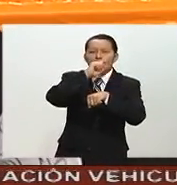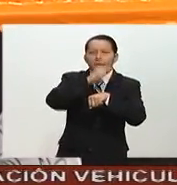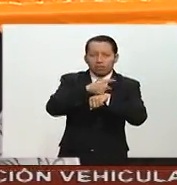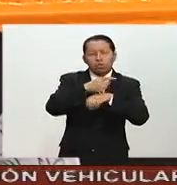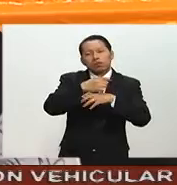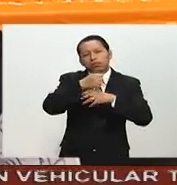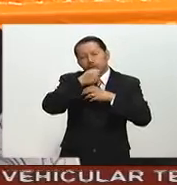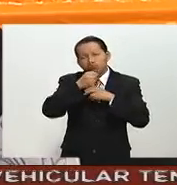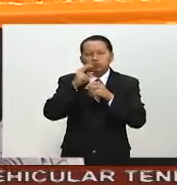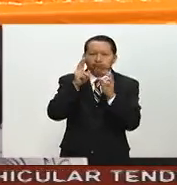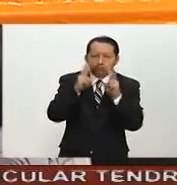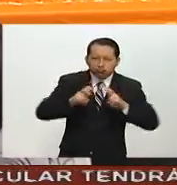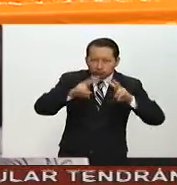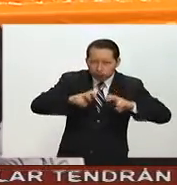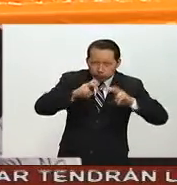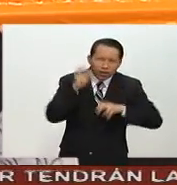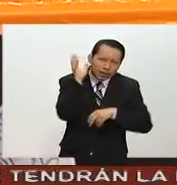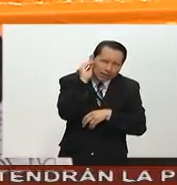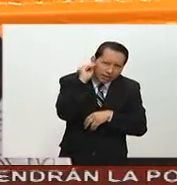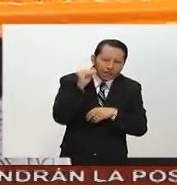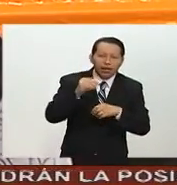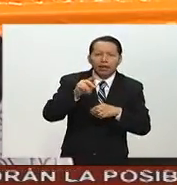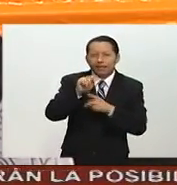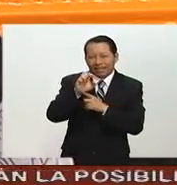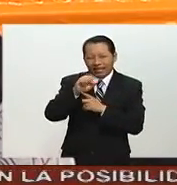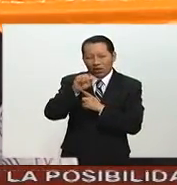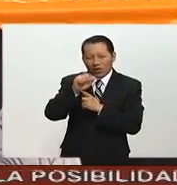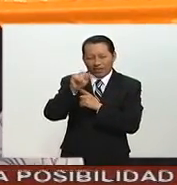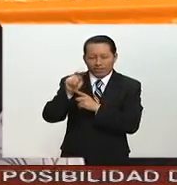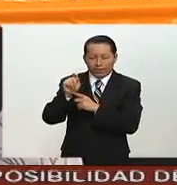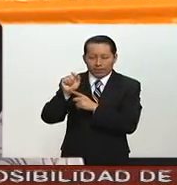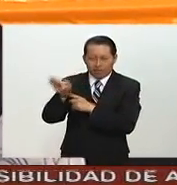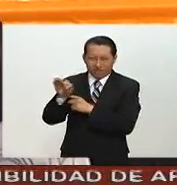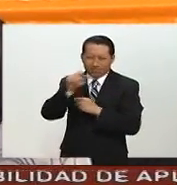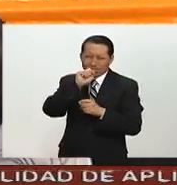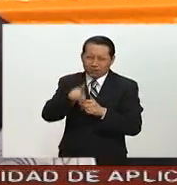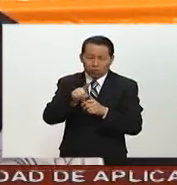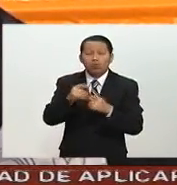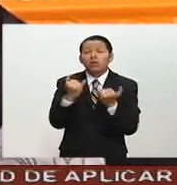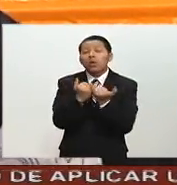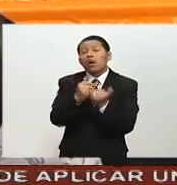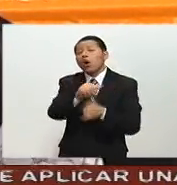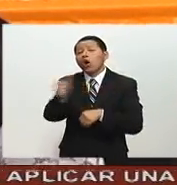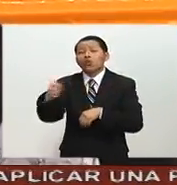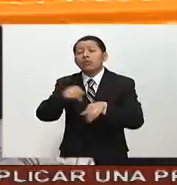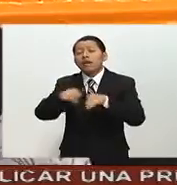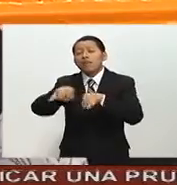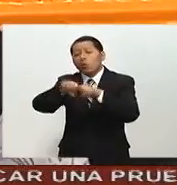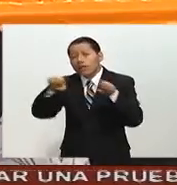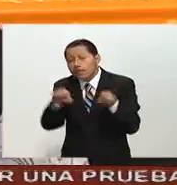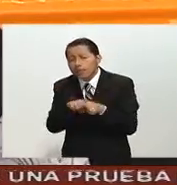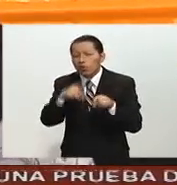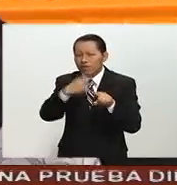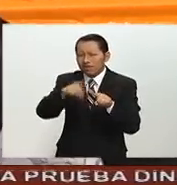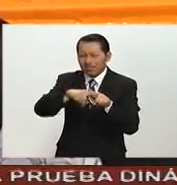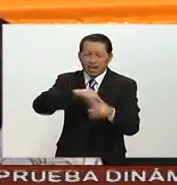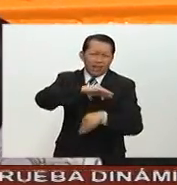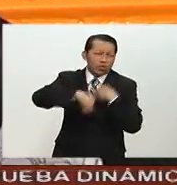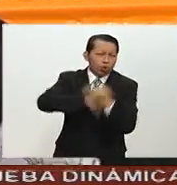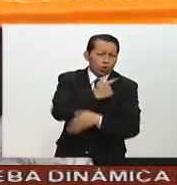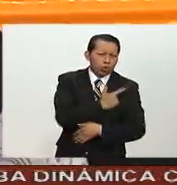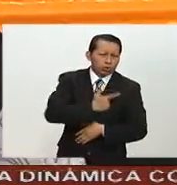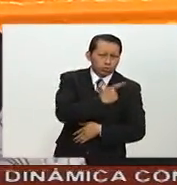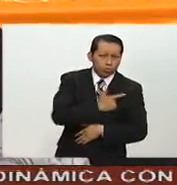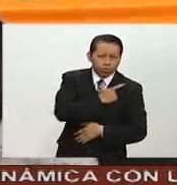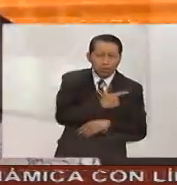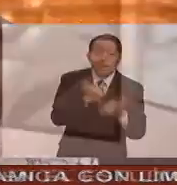pasar por el programa de radio del tribunal, hay juegos ya sea en trabajo en equipo, entonces yo creo que a todos les van a gustar y lo más padre es